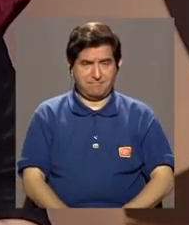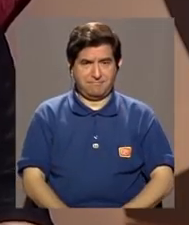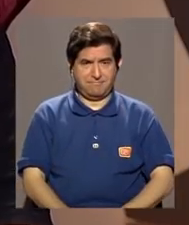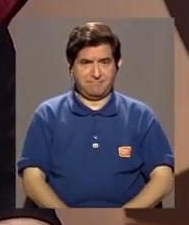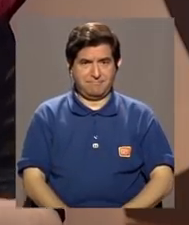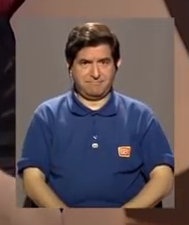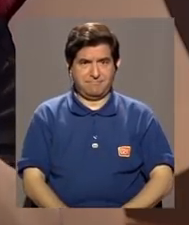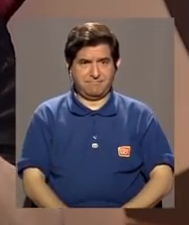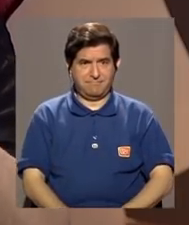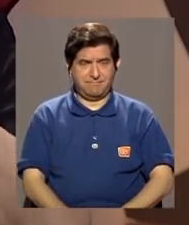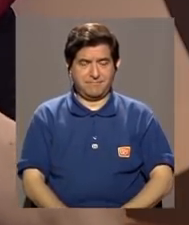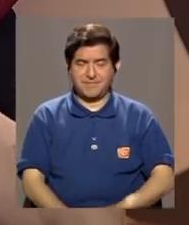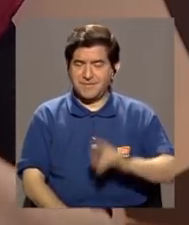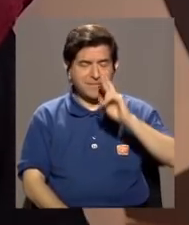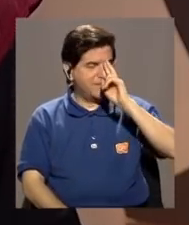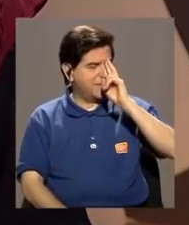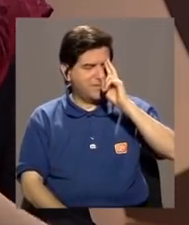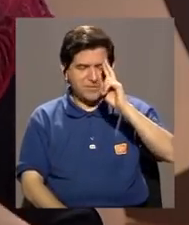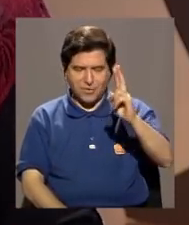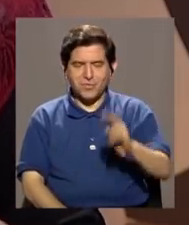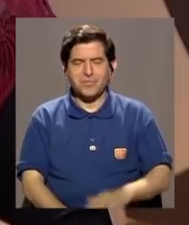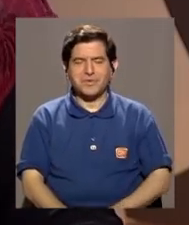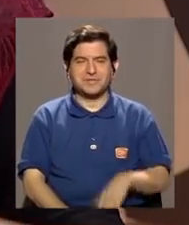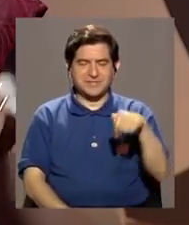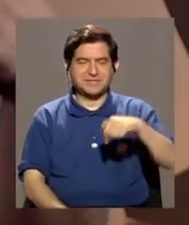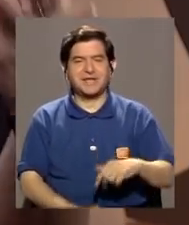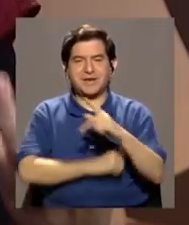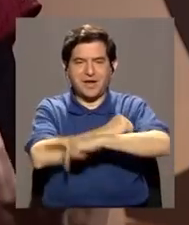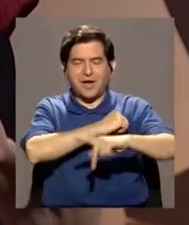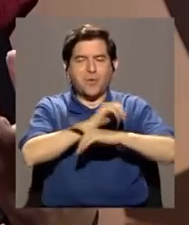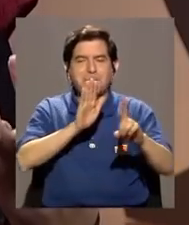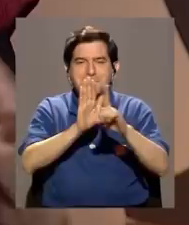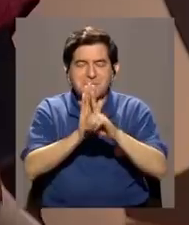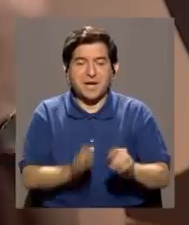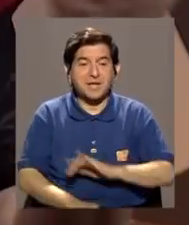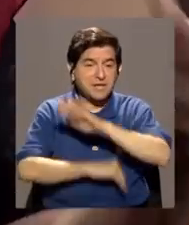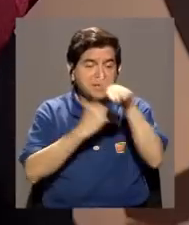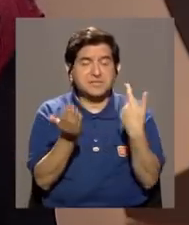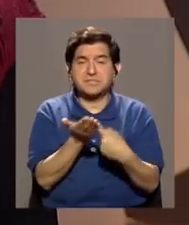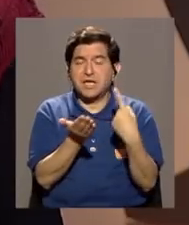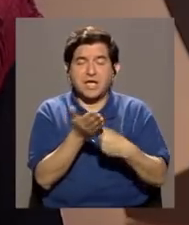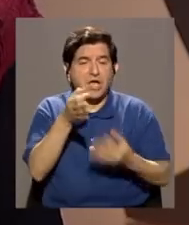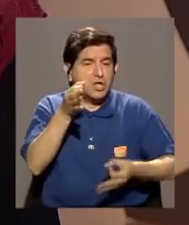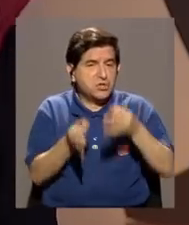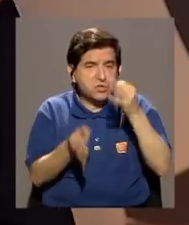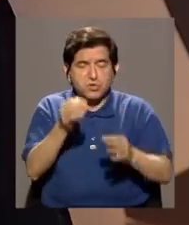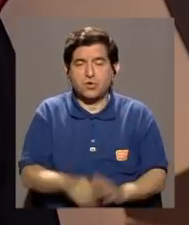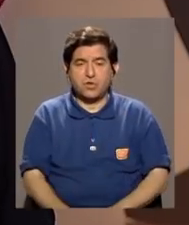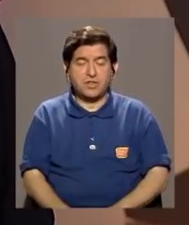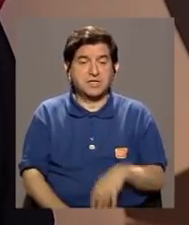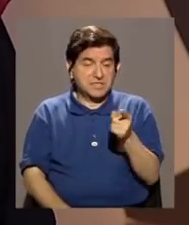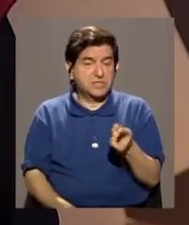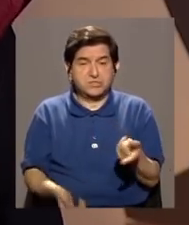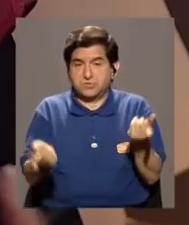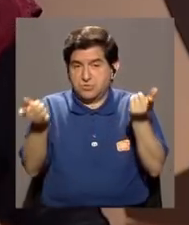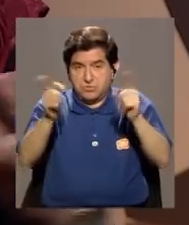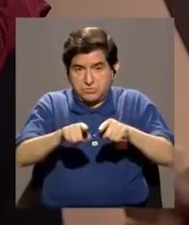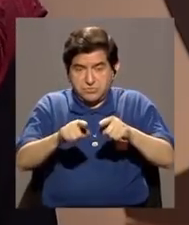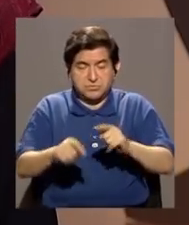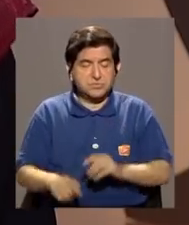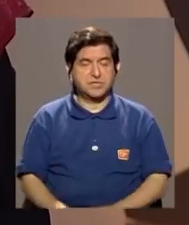problema es el irrespeto por el estado derecho porque pueden haber en todas las discusiones jurídicas porque no es una ciencia